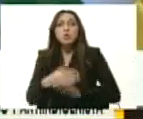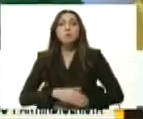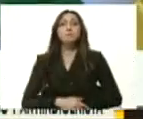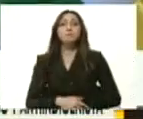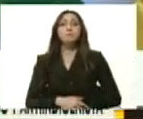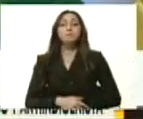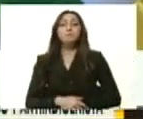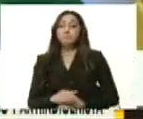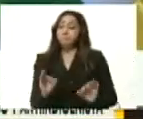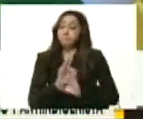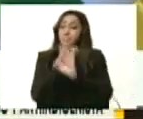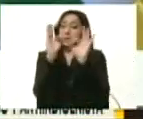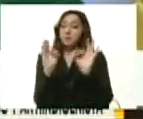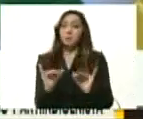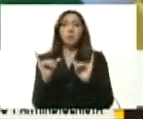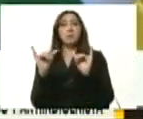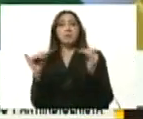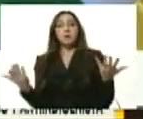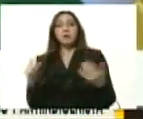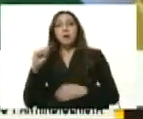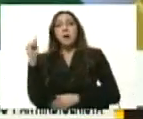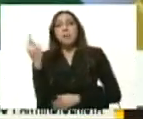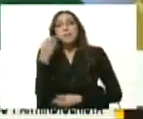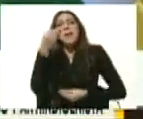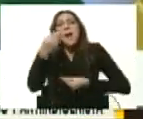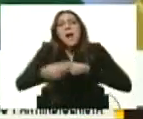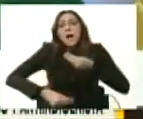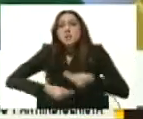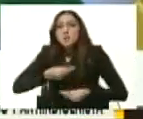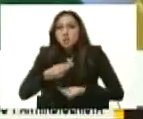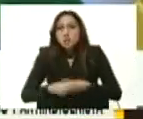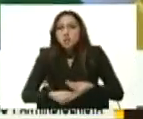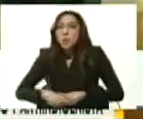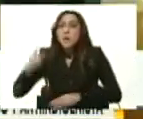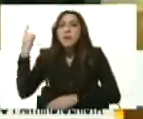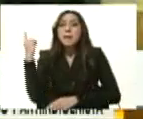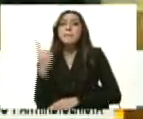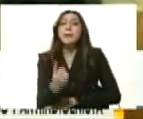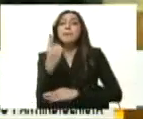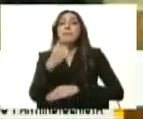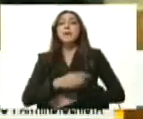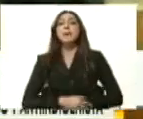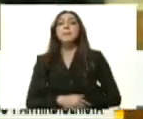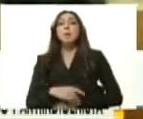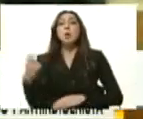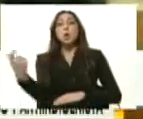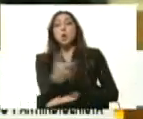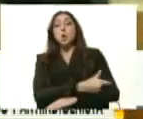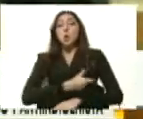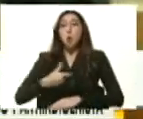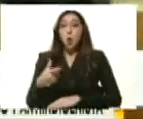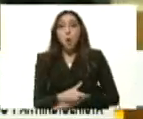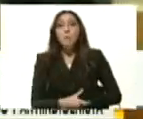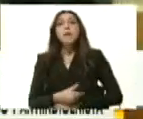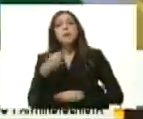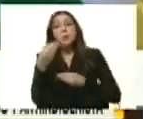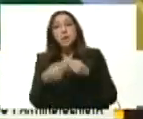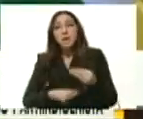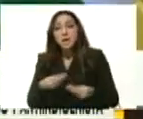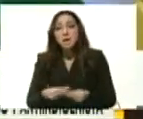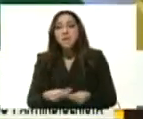marco, una de las primeras acciones implementadas por el gobierno de facto de Jeanine